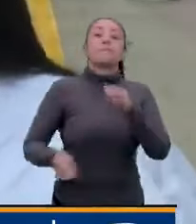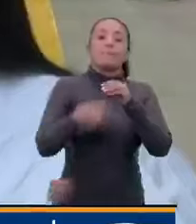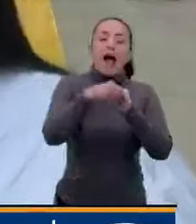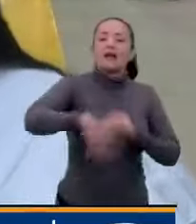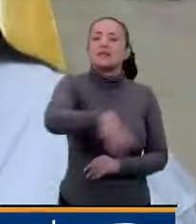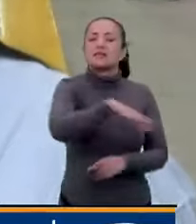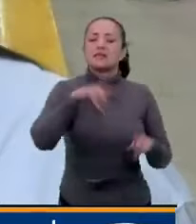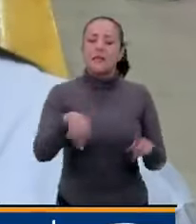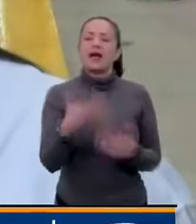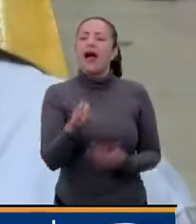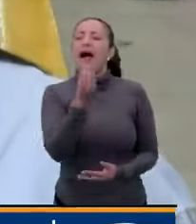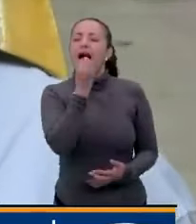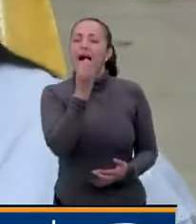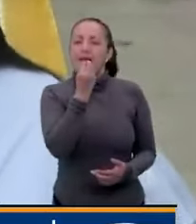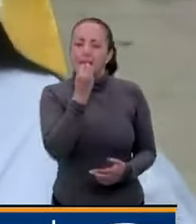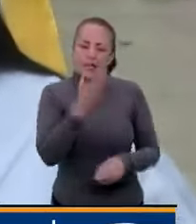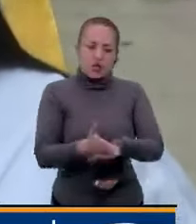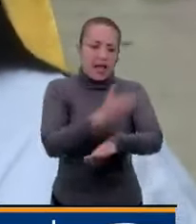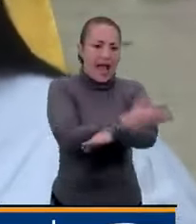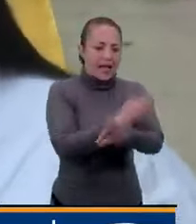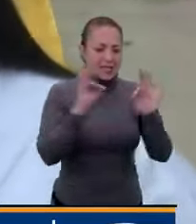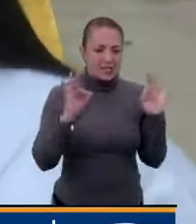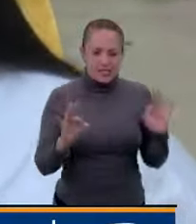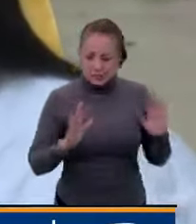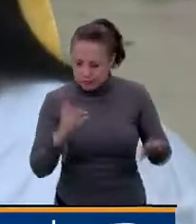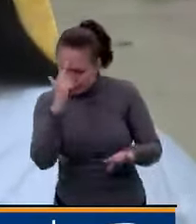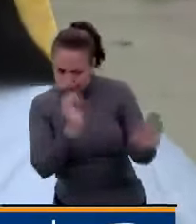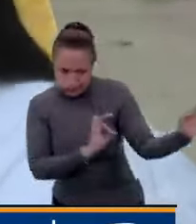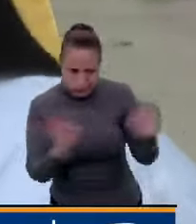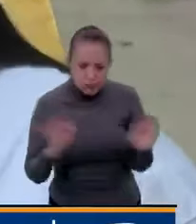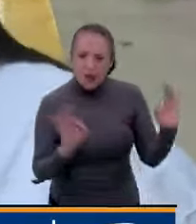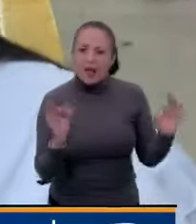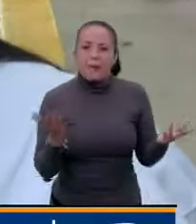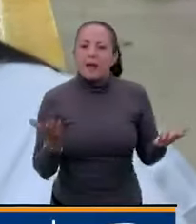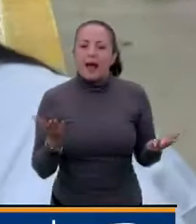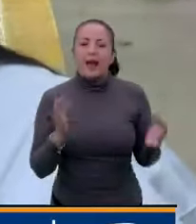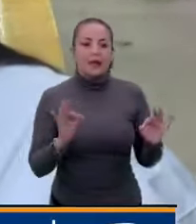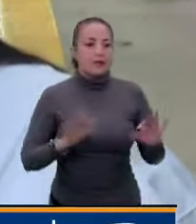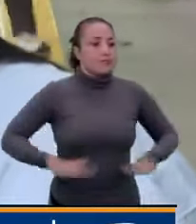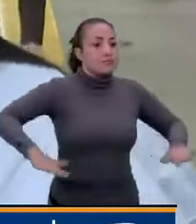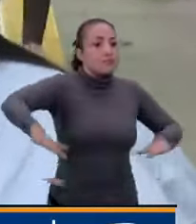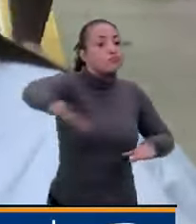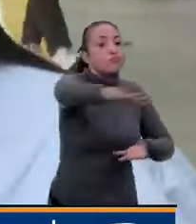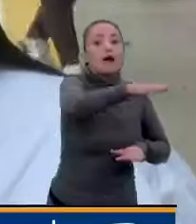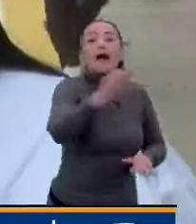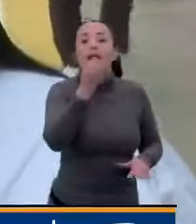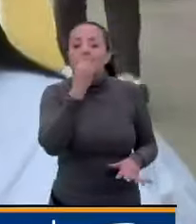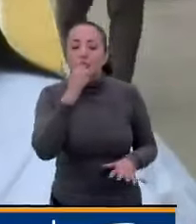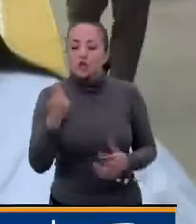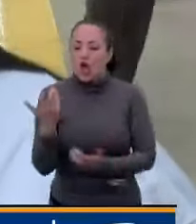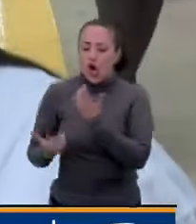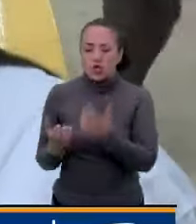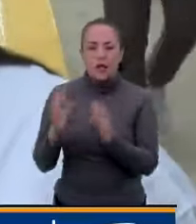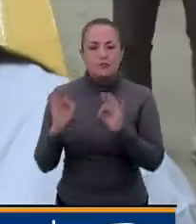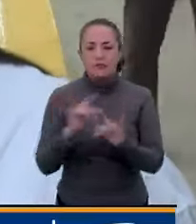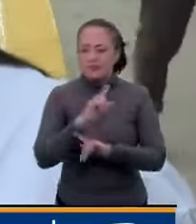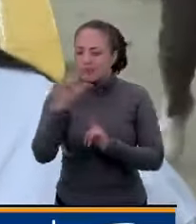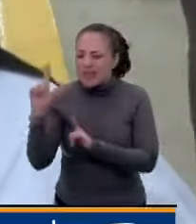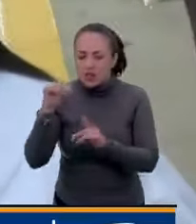la alimentación anticipadamente para asegurar también que todos los espacios de alimentación y nuestra cocina va a estar preparada